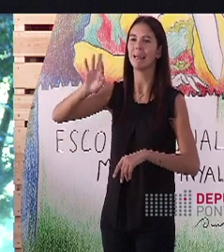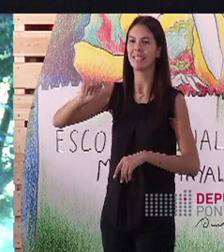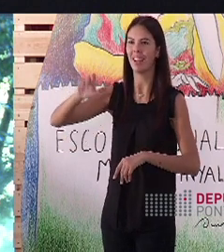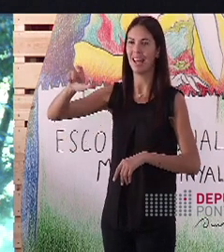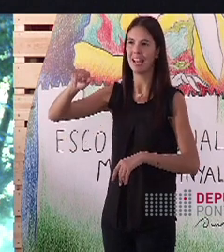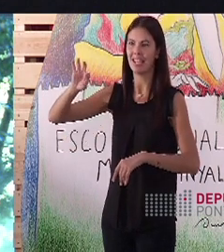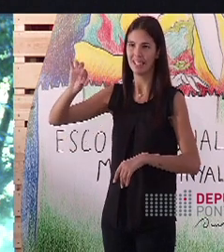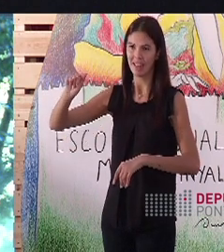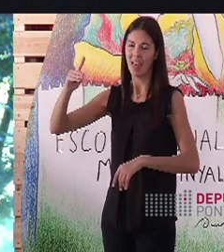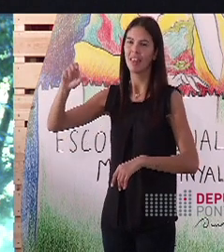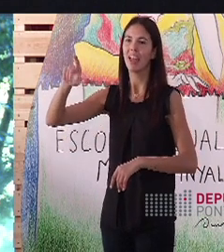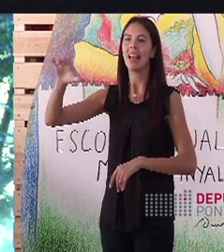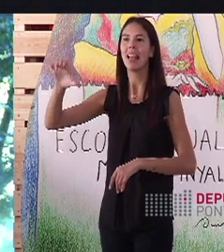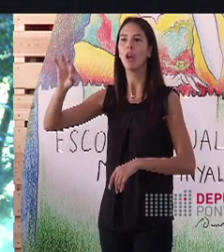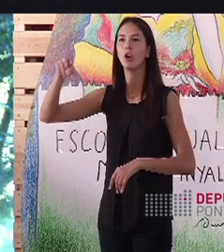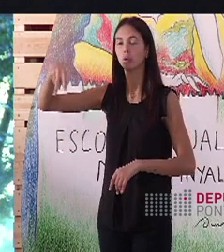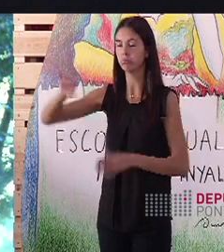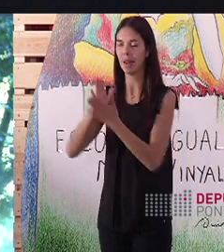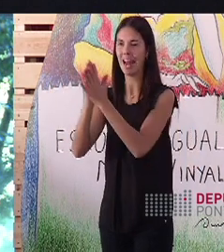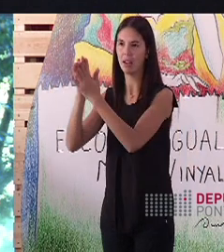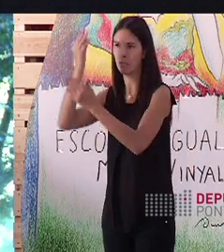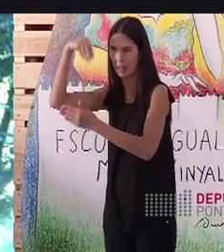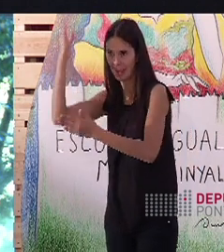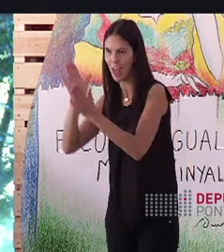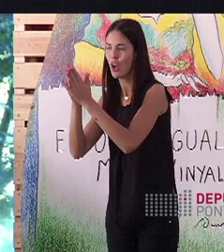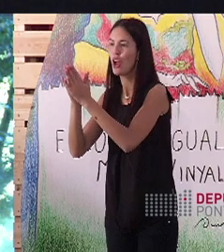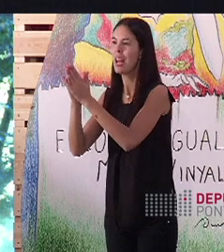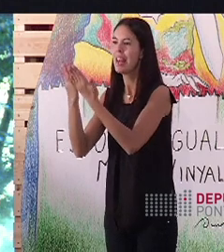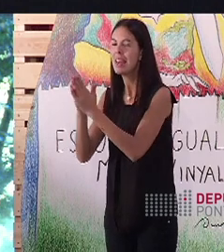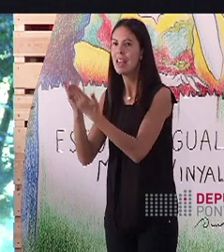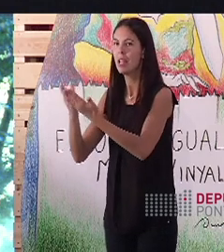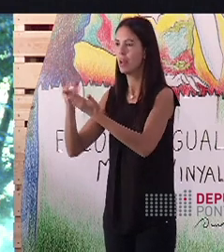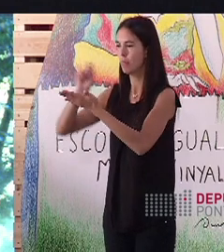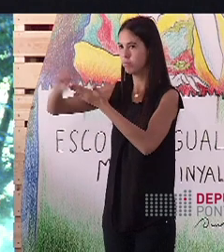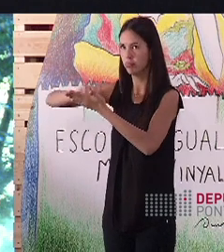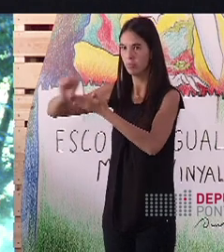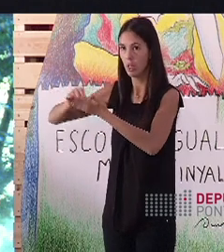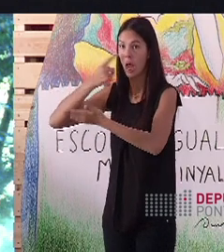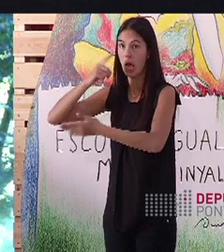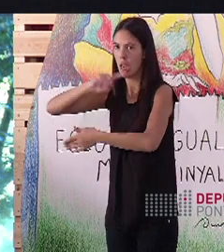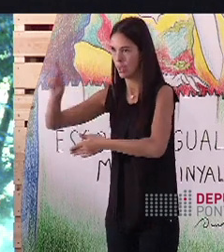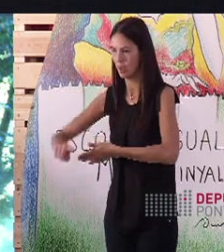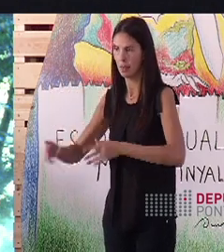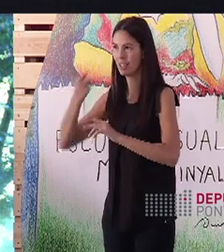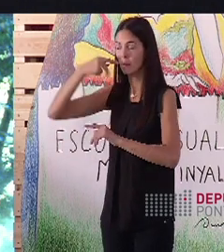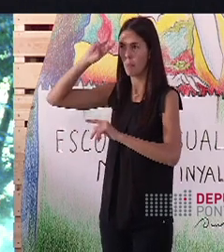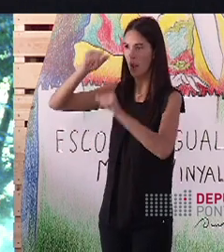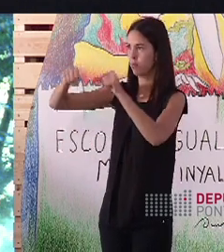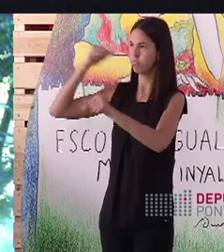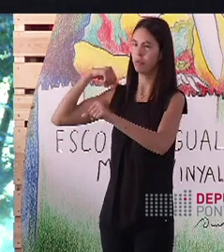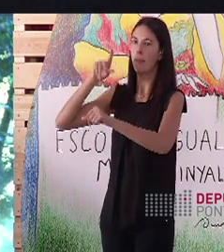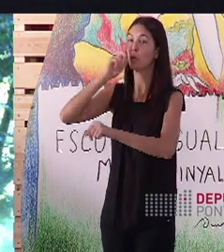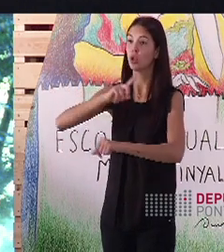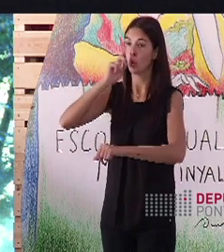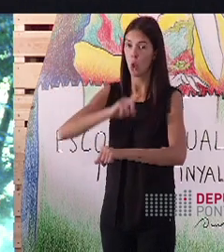supuesto, y que ha escrito también un libro extraordinario que se llama Las ocultas, una experiencia de la prostitución,